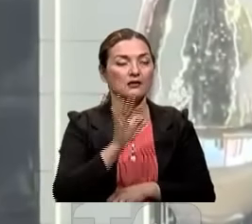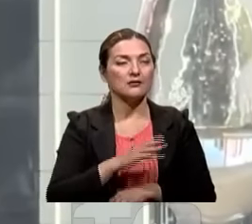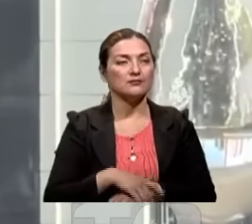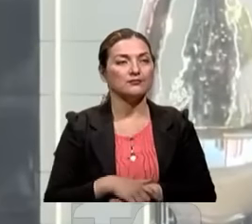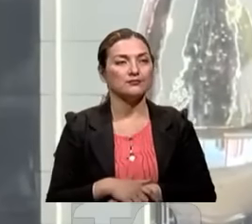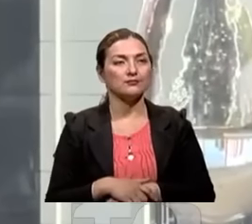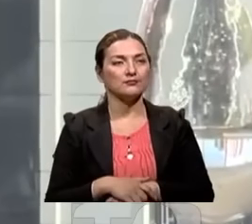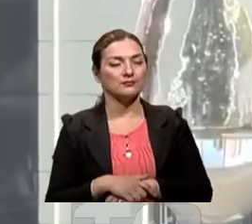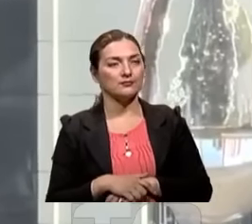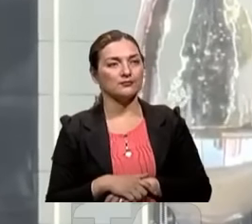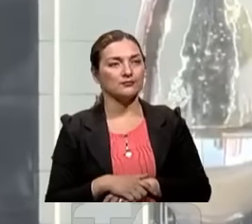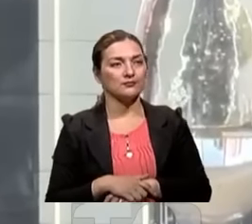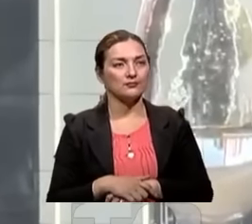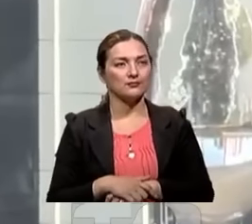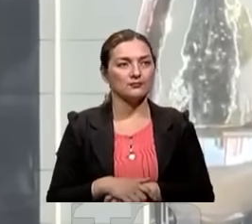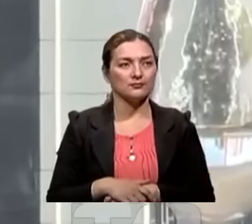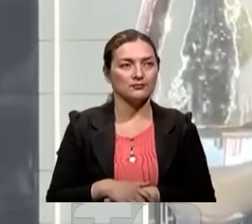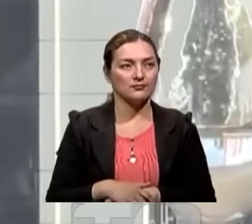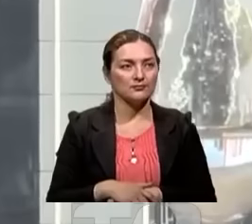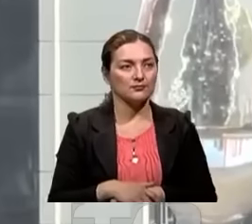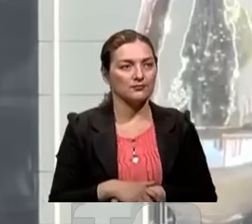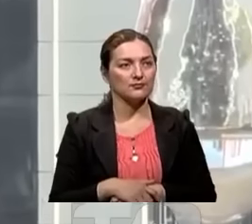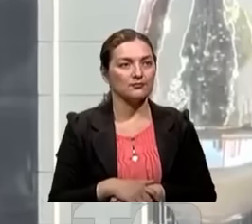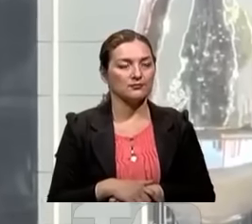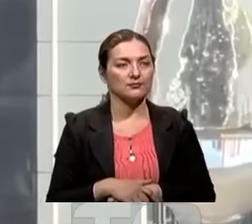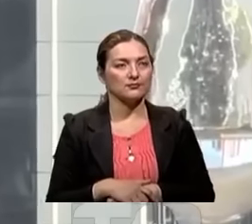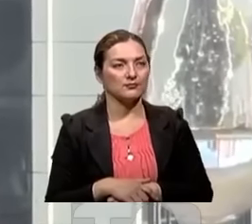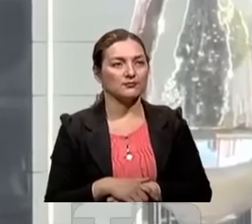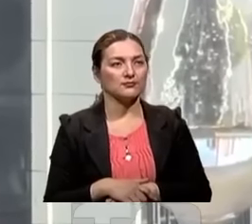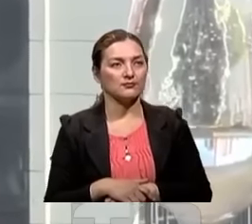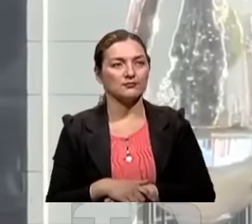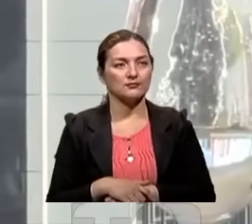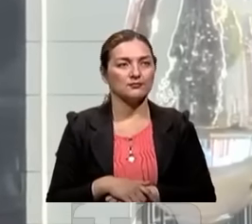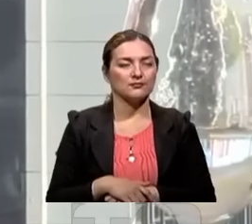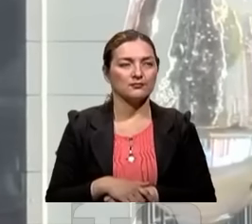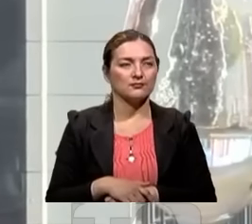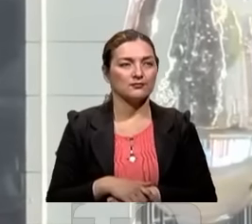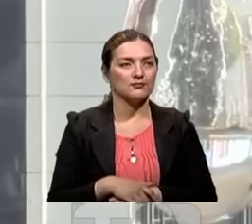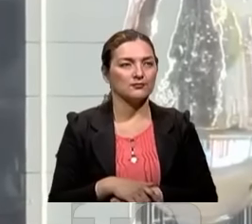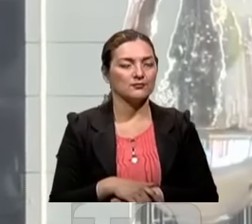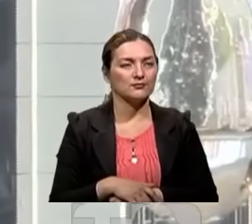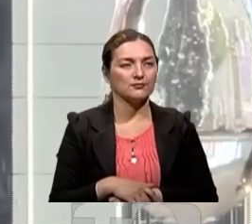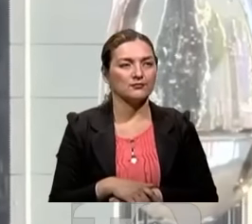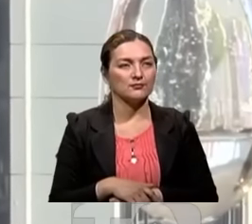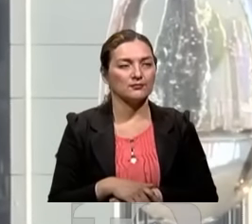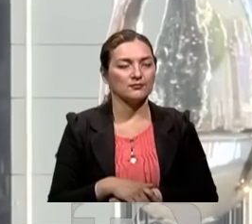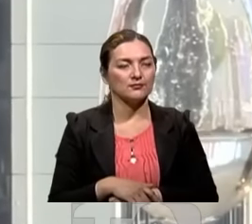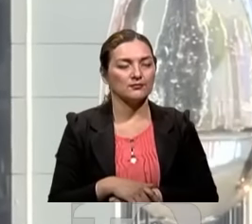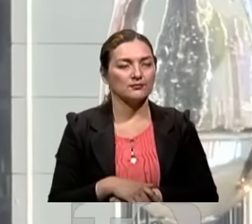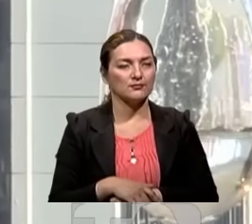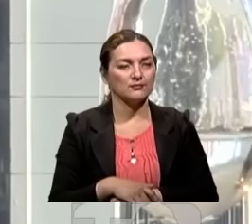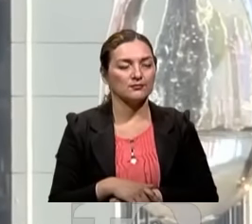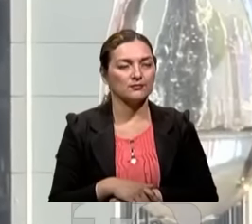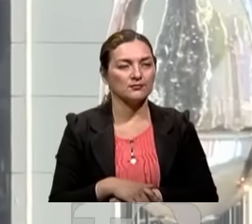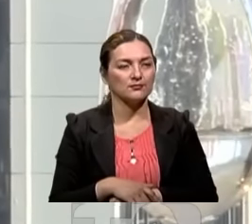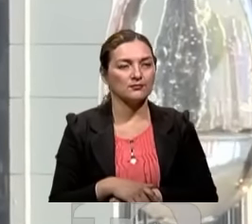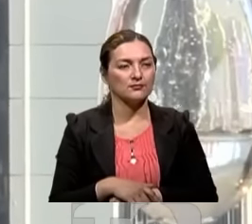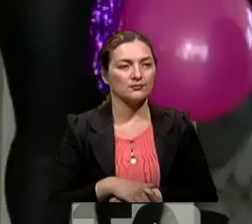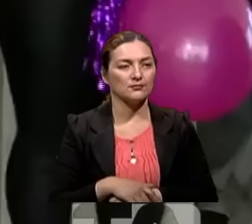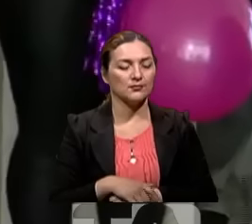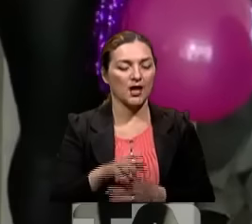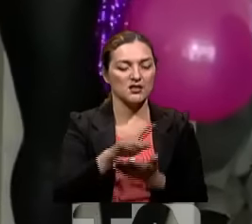La evaluación general, ya lo voy a decir en un ratito. Sí. En unos segunditos, mi querida Titi, coméntanos en torno al